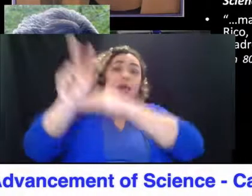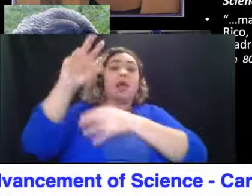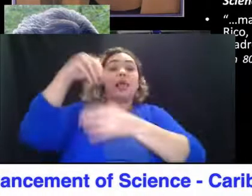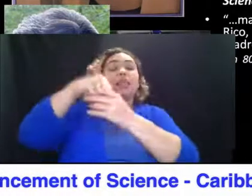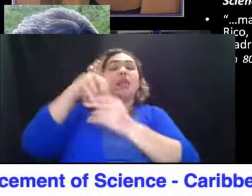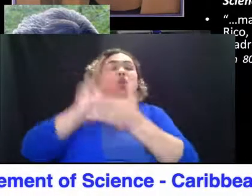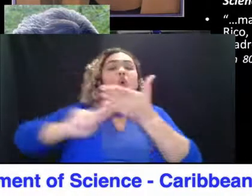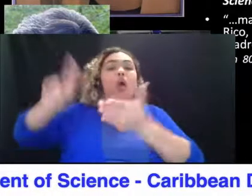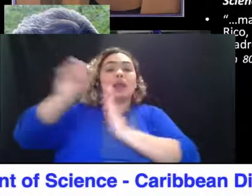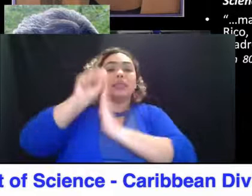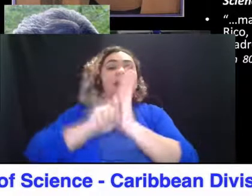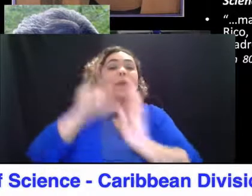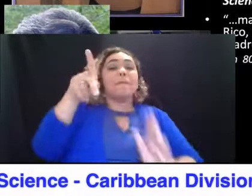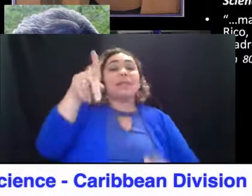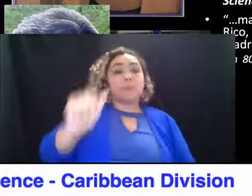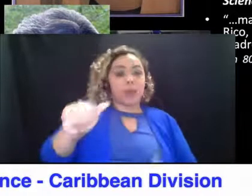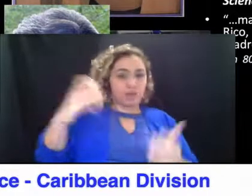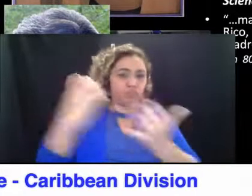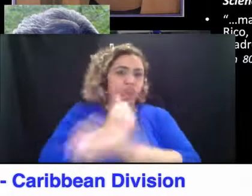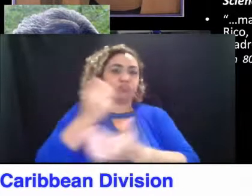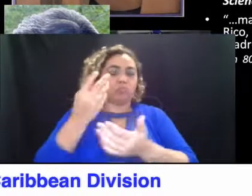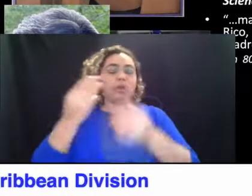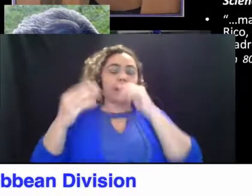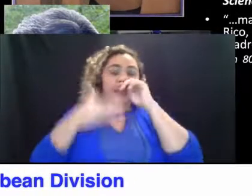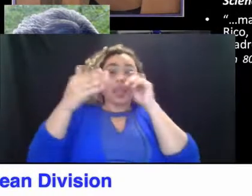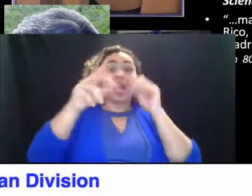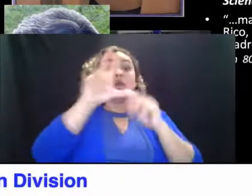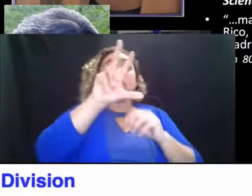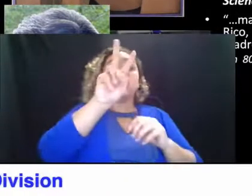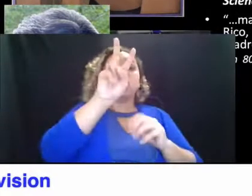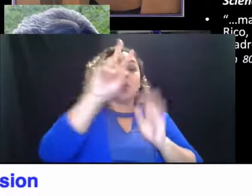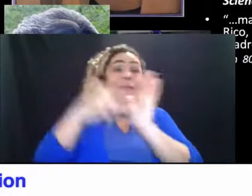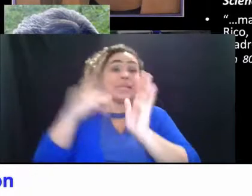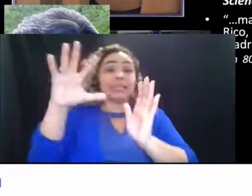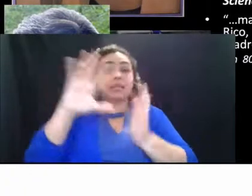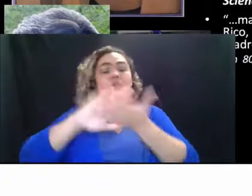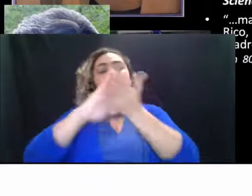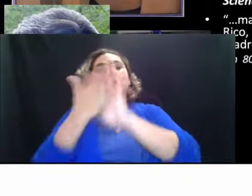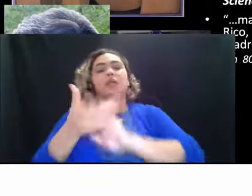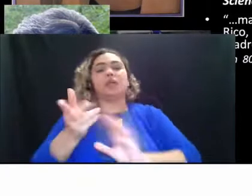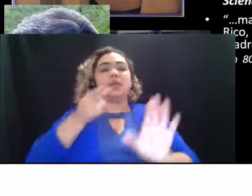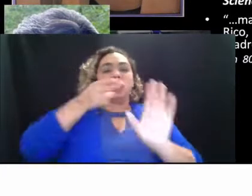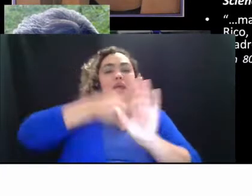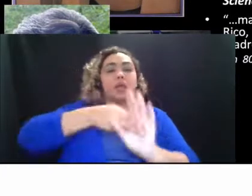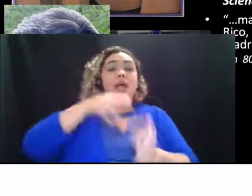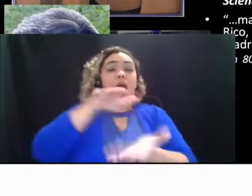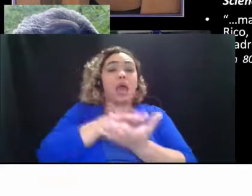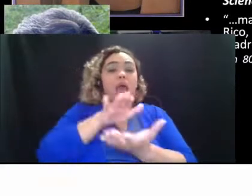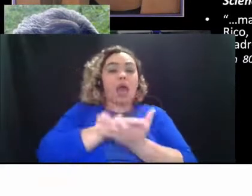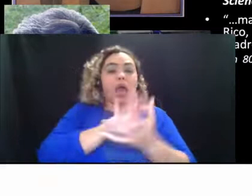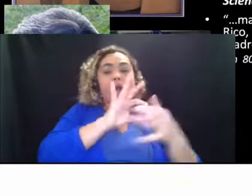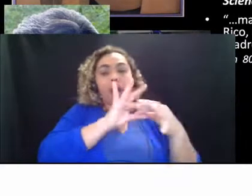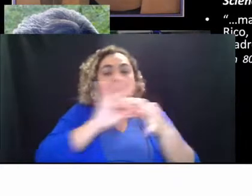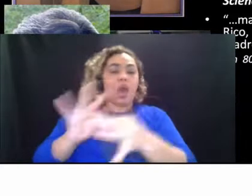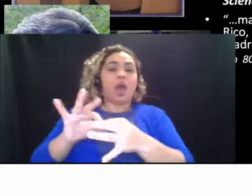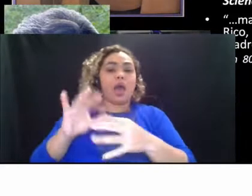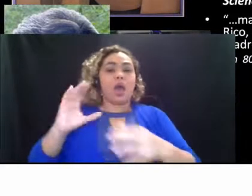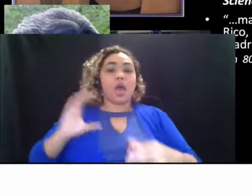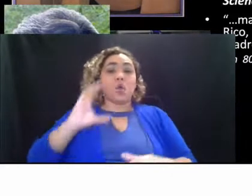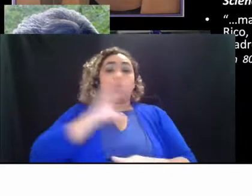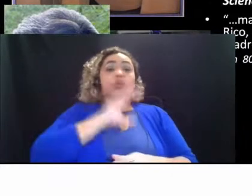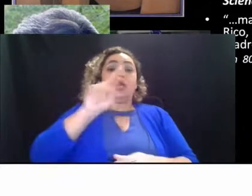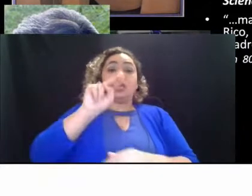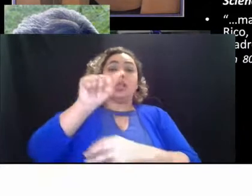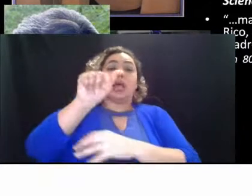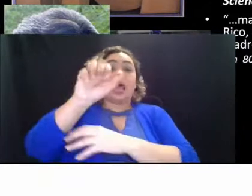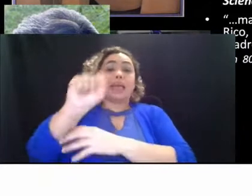en Pensilvania. En el año 2005, pasa a ser parte de la facultad afiliada al consorcio NASA Space